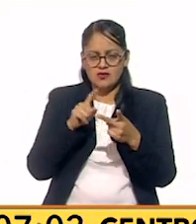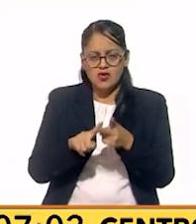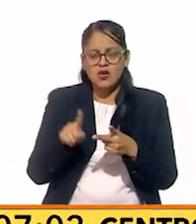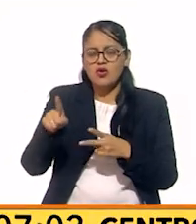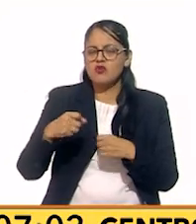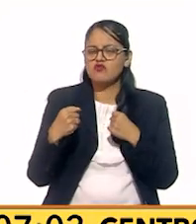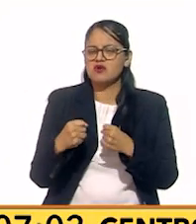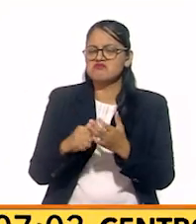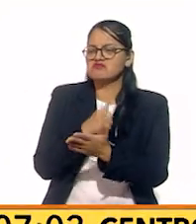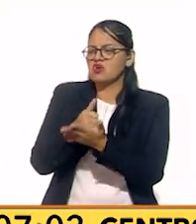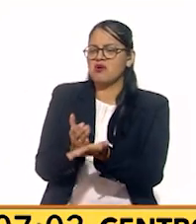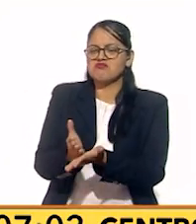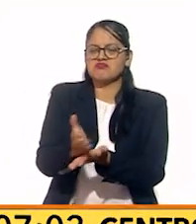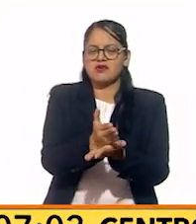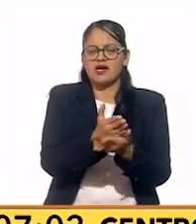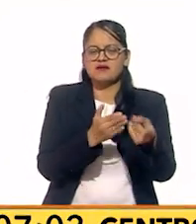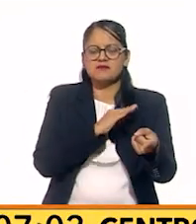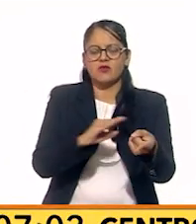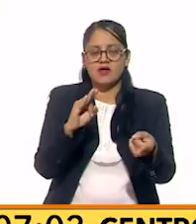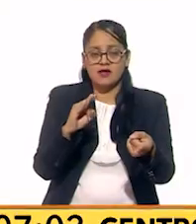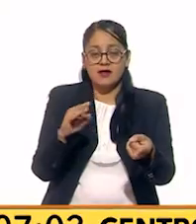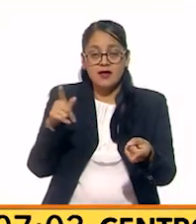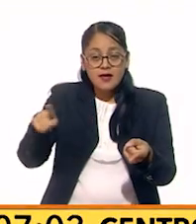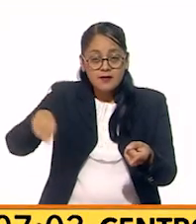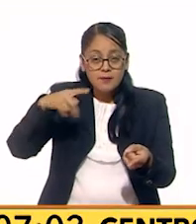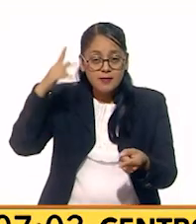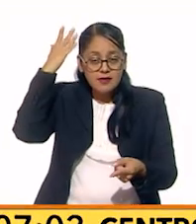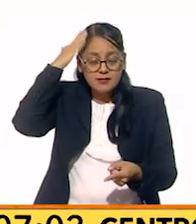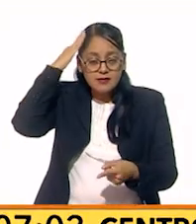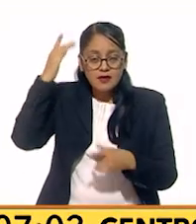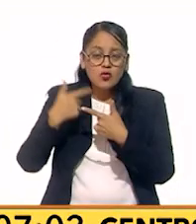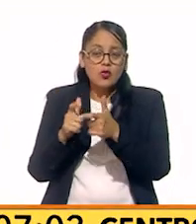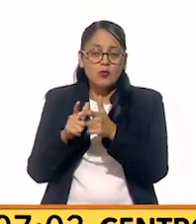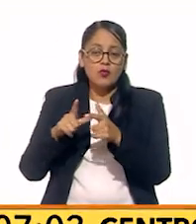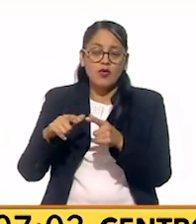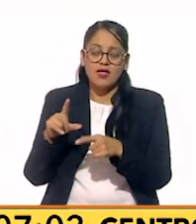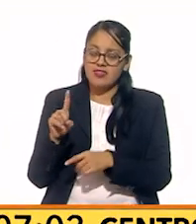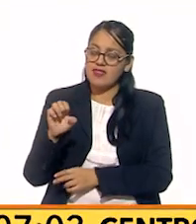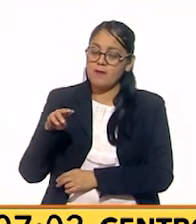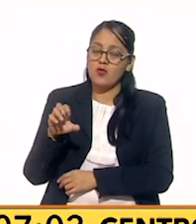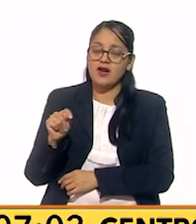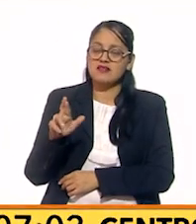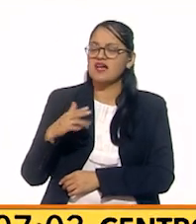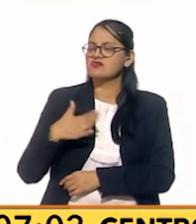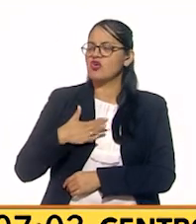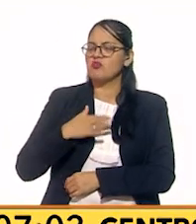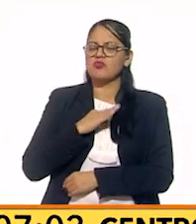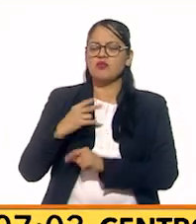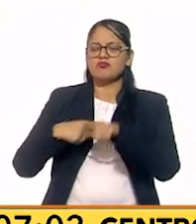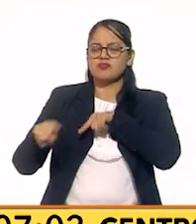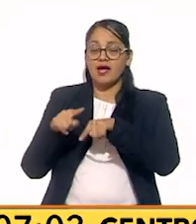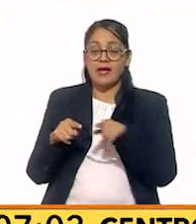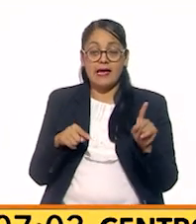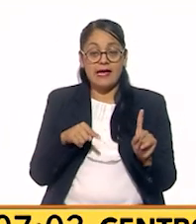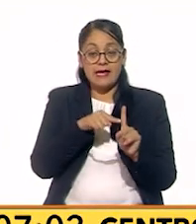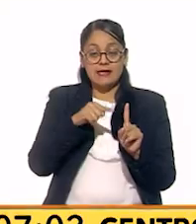ocupar las ciudades lideradas por personas del Partido Demócrata. Él cree que con toda esa fuerza que él tiene,